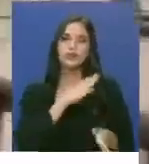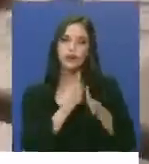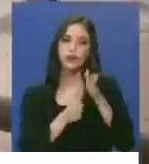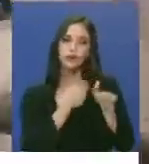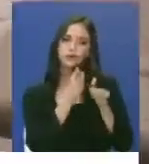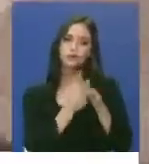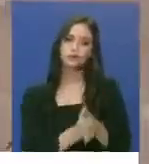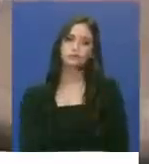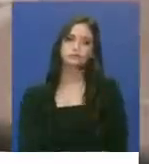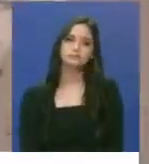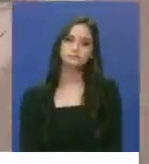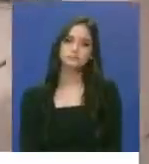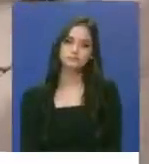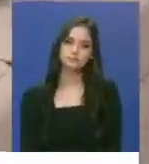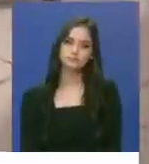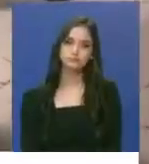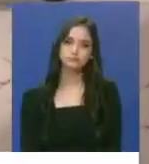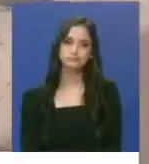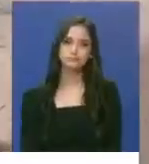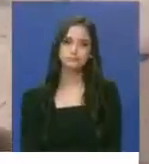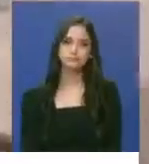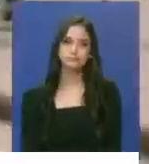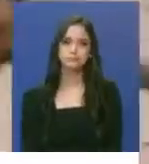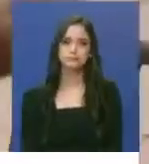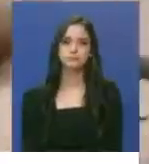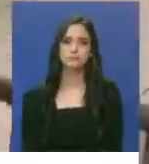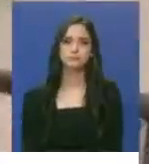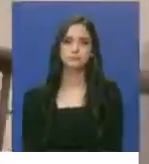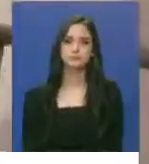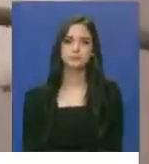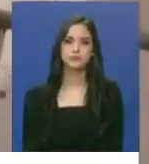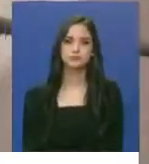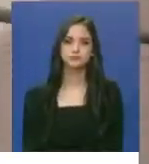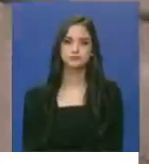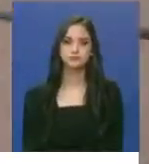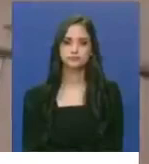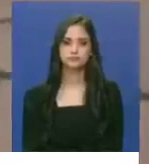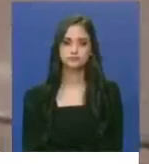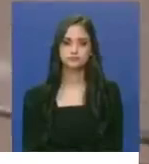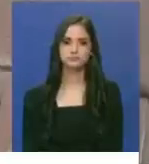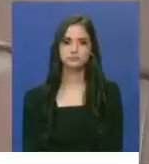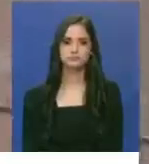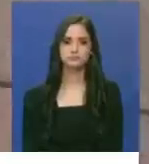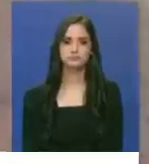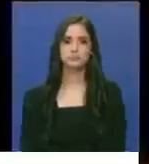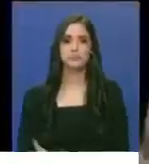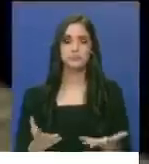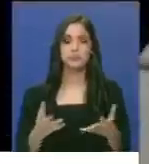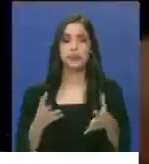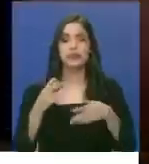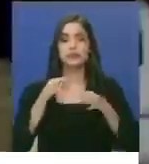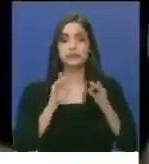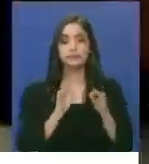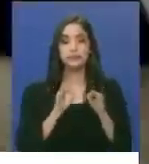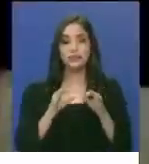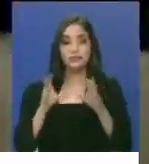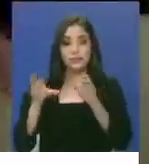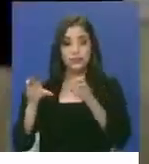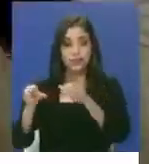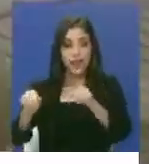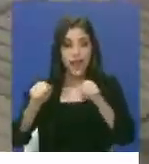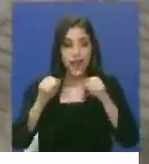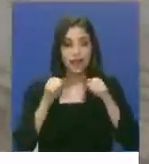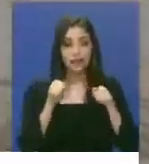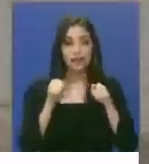de Colón. Lo que está pasando, lo que está ocurriendo. Ya que se han tomado la gobernación. Están tratando de variar. Estamos tratando de cuidar al equipo nosotros